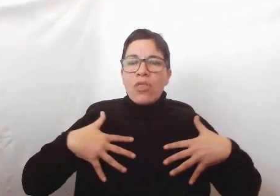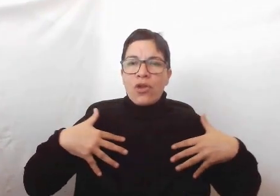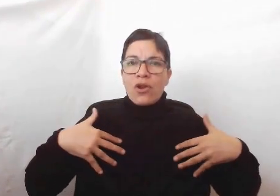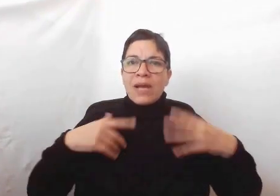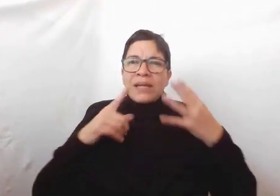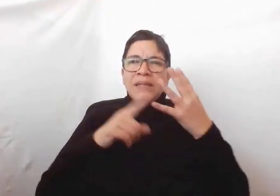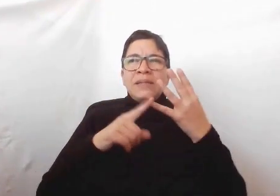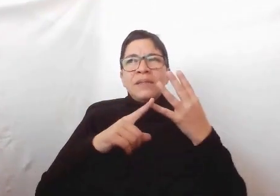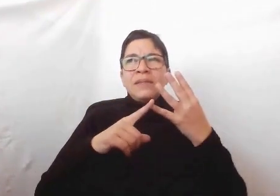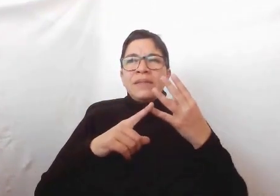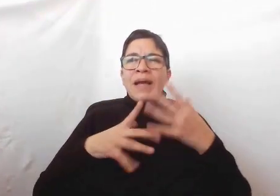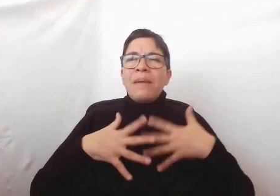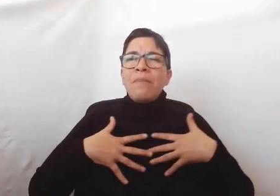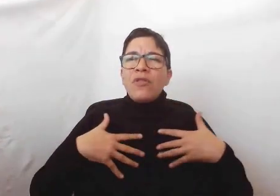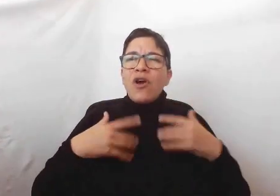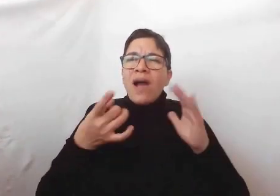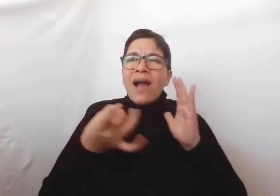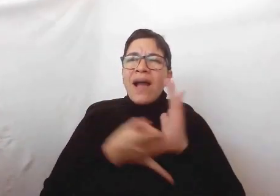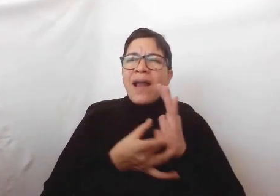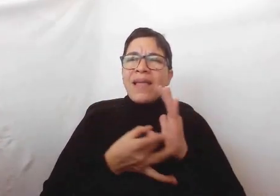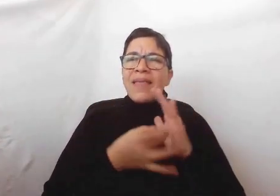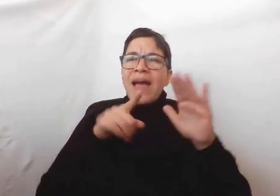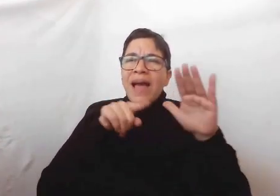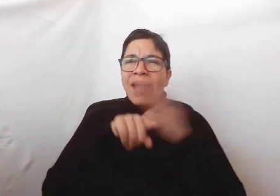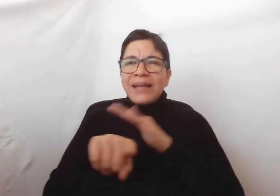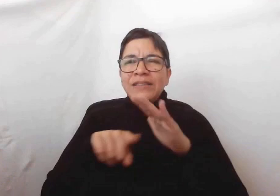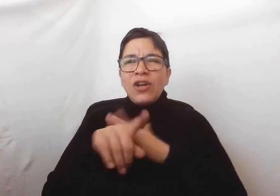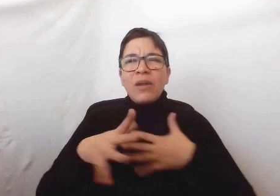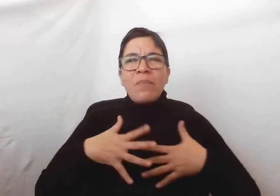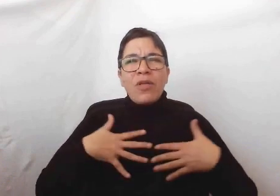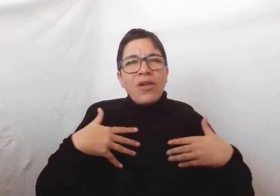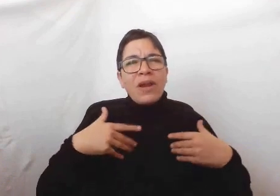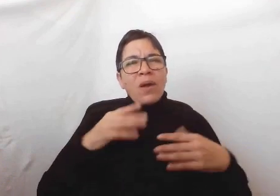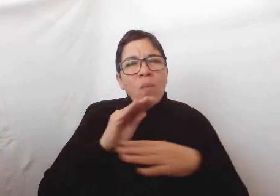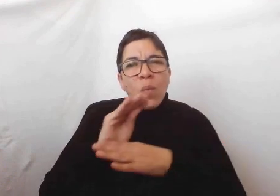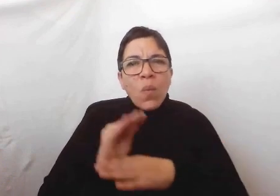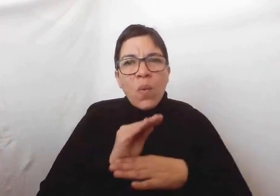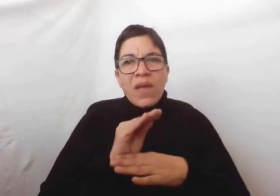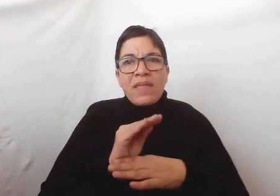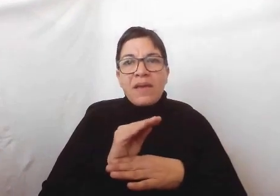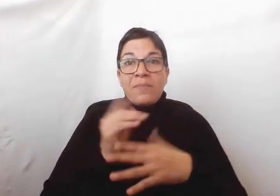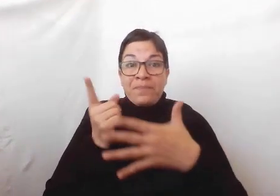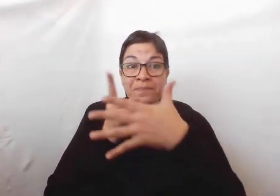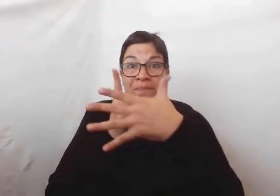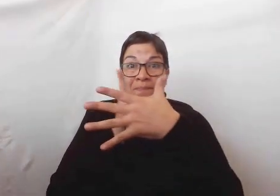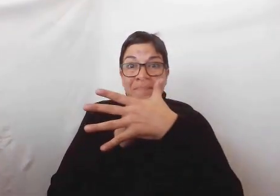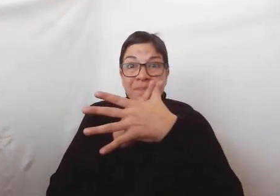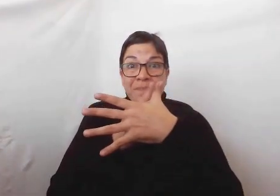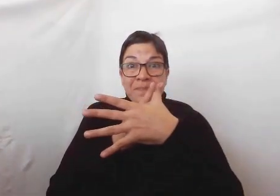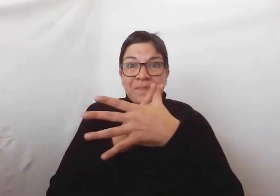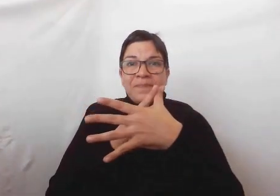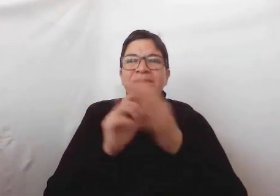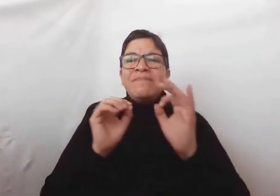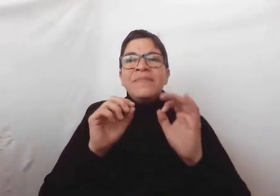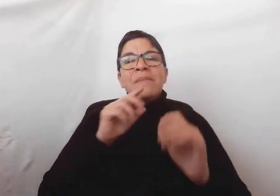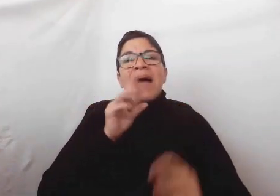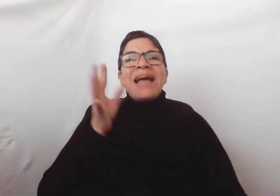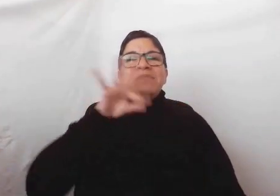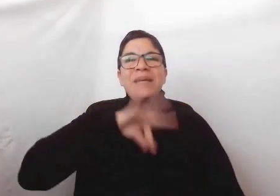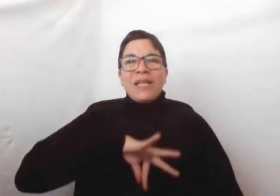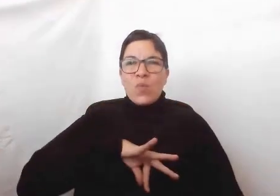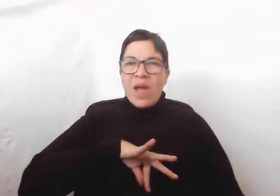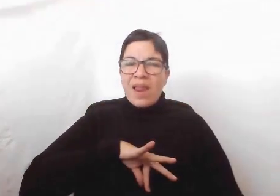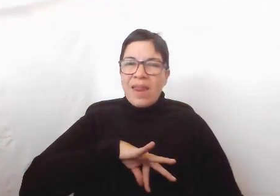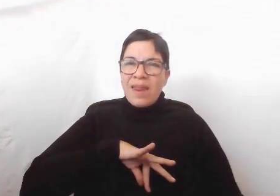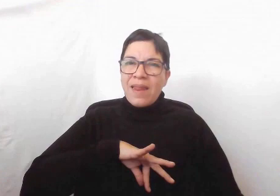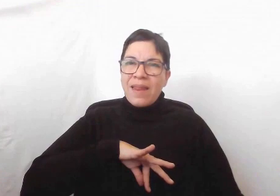calidad emocional o esa gestión emocional que todos deberíamos hacer. Y hay un quinto bienestar, que es el espiritual, que es ese de eso